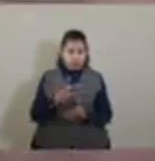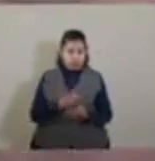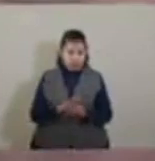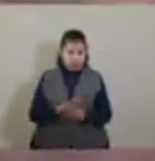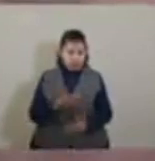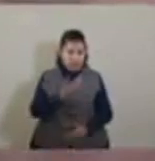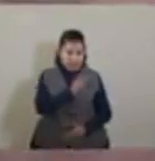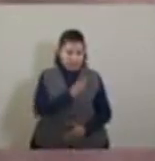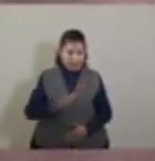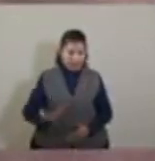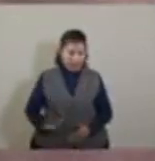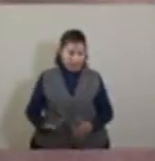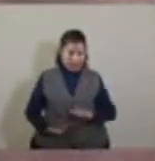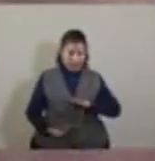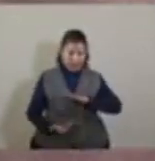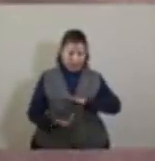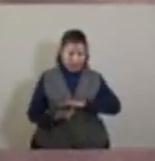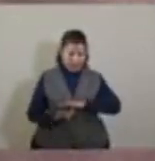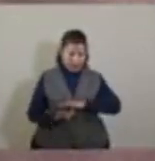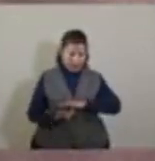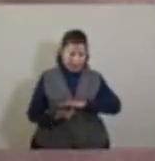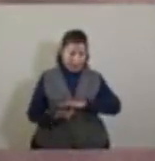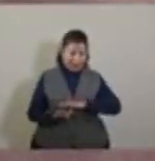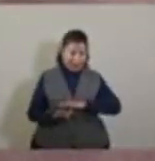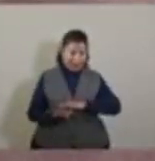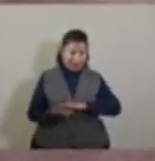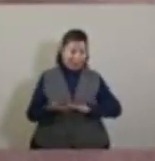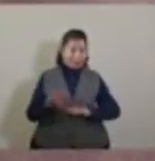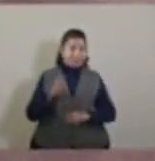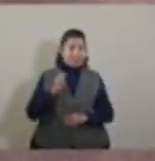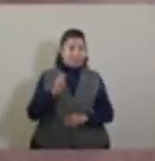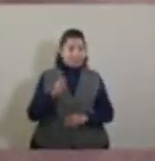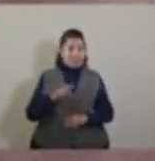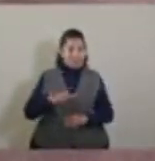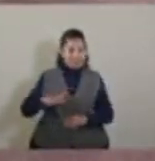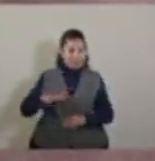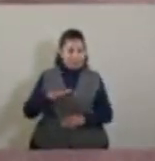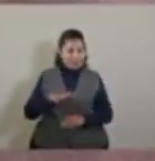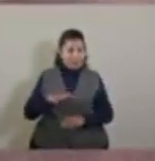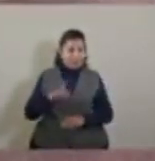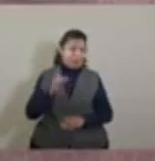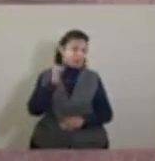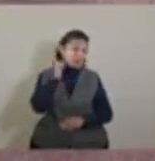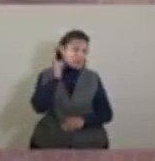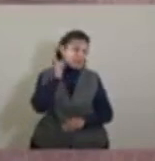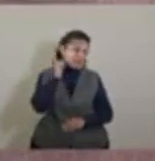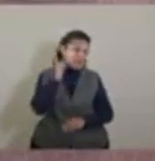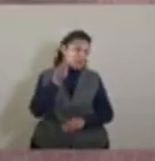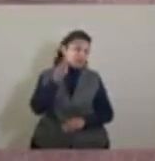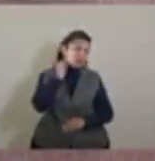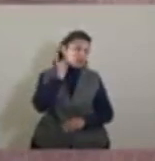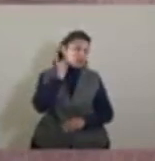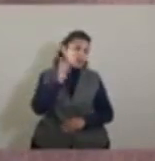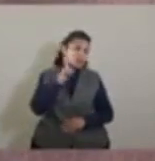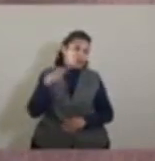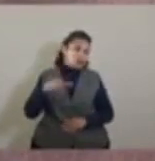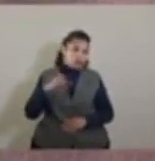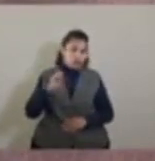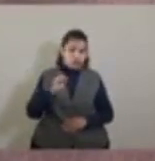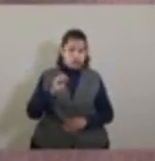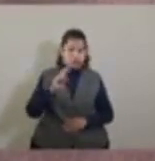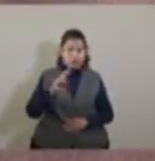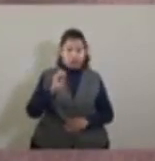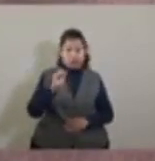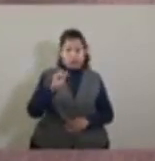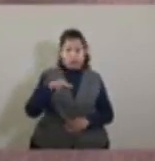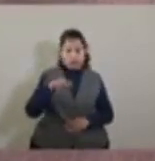Comisión Jurisdiccional de la 62ª Legislatura. En 2016 se convirtió en senador del Congreso de la Unión y para el año